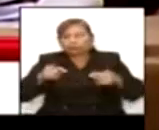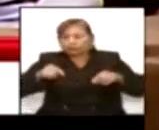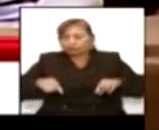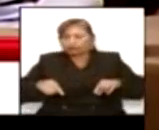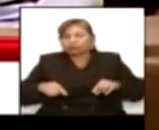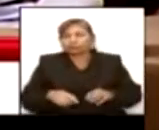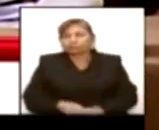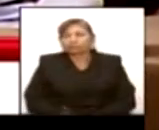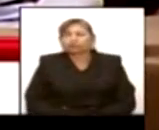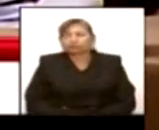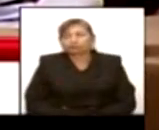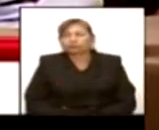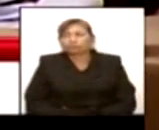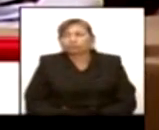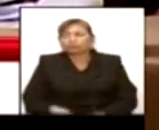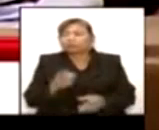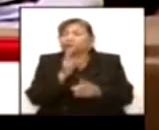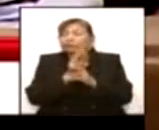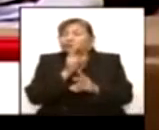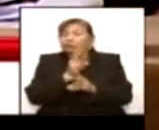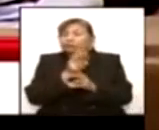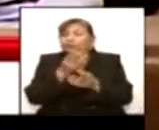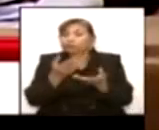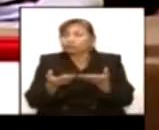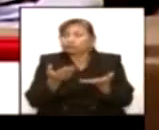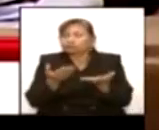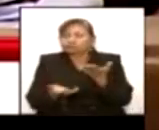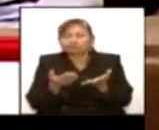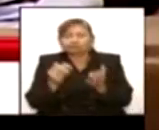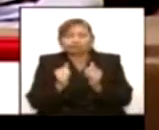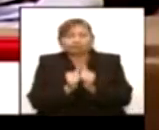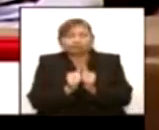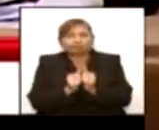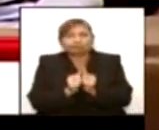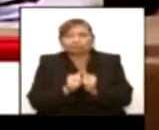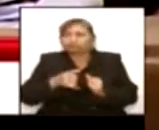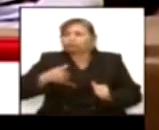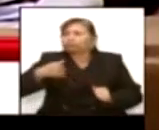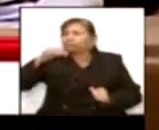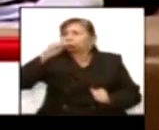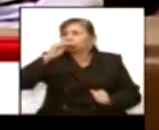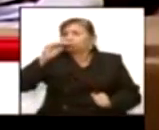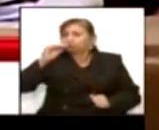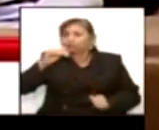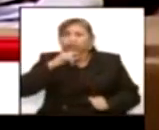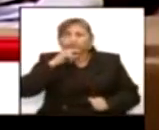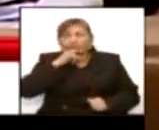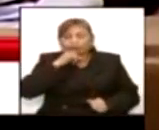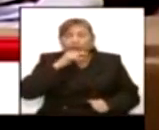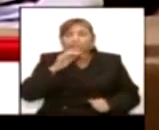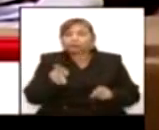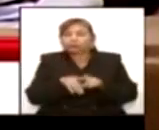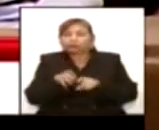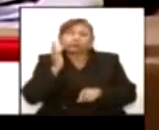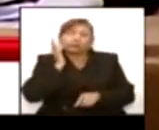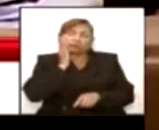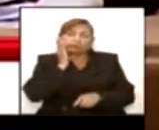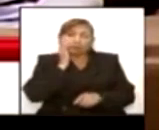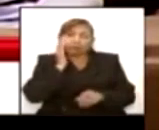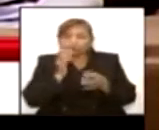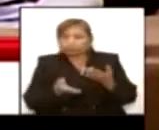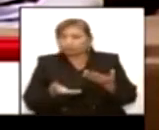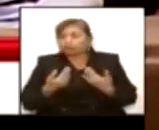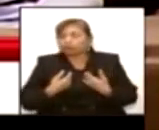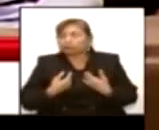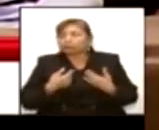este caso. Hemos cautelado que tanto la adolescente como su madre tengan la información que les